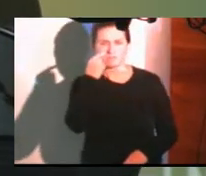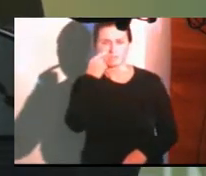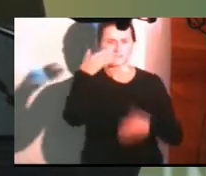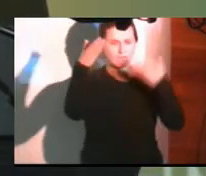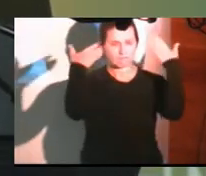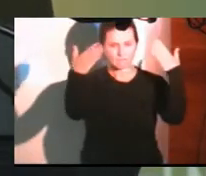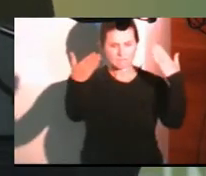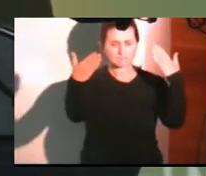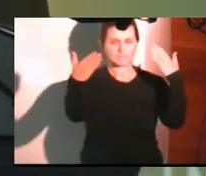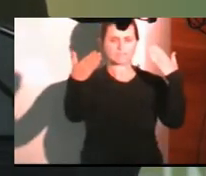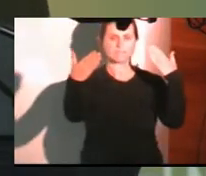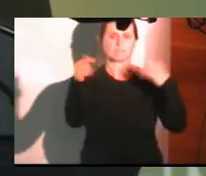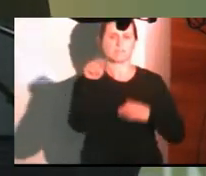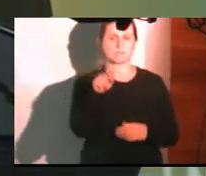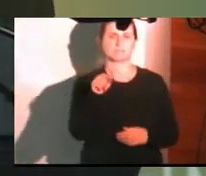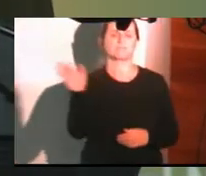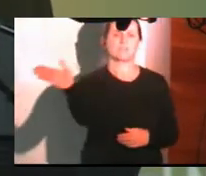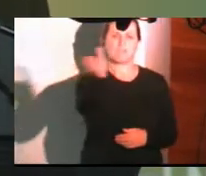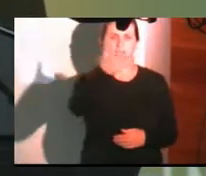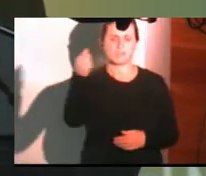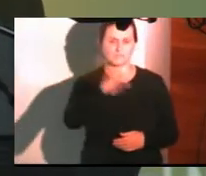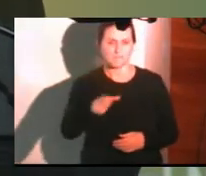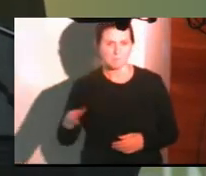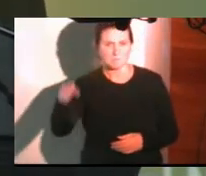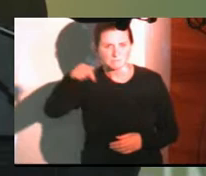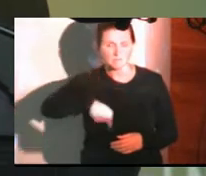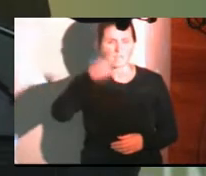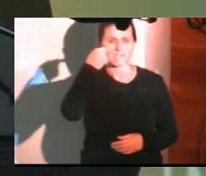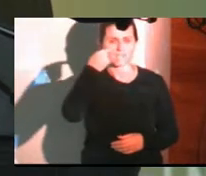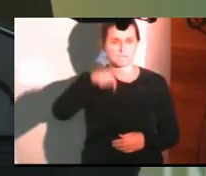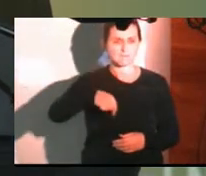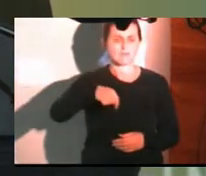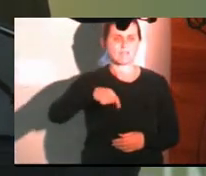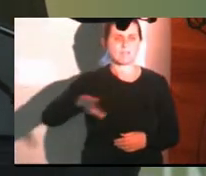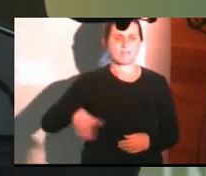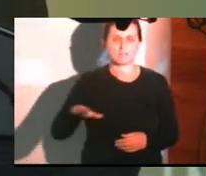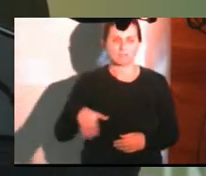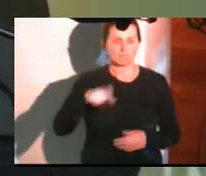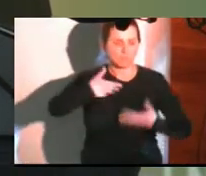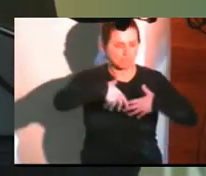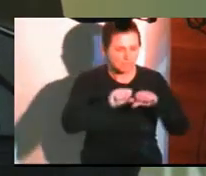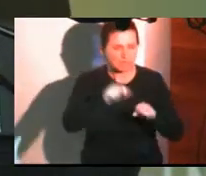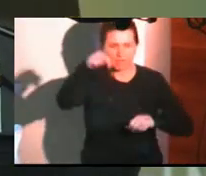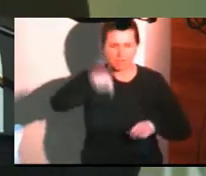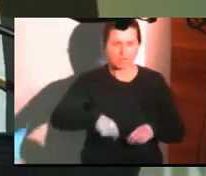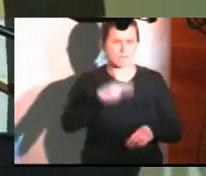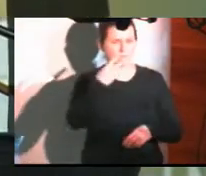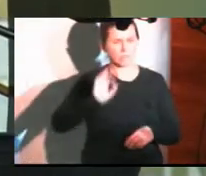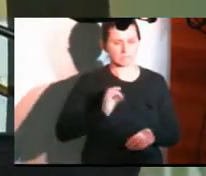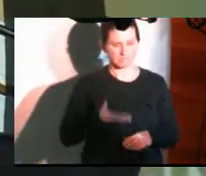felicitaciones a usted y a la gente de este querido pueblo por lo que han logrado en estos